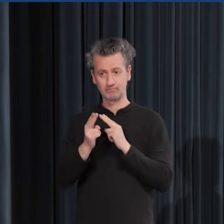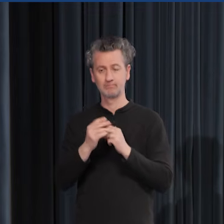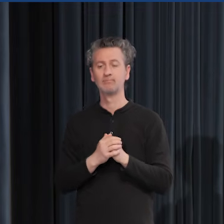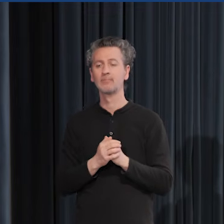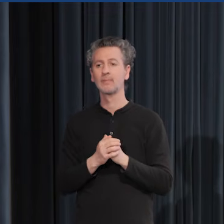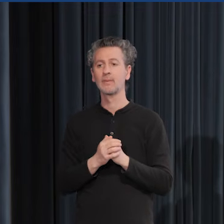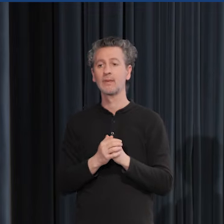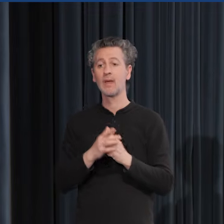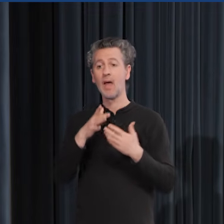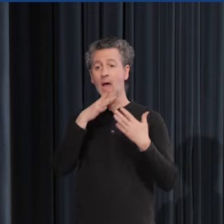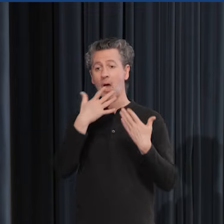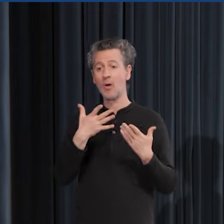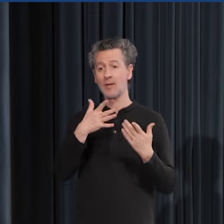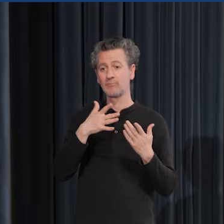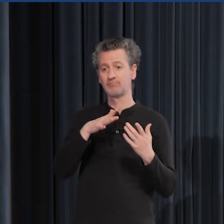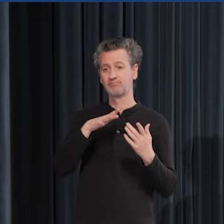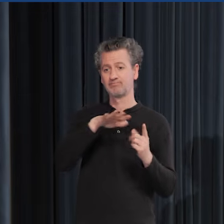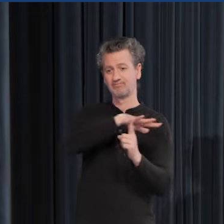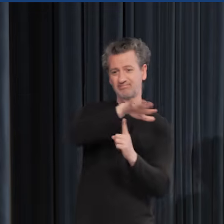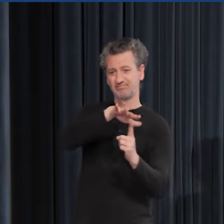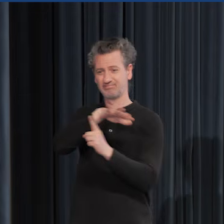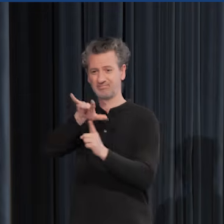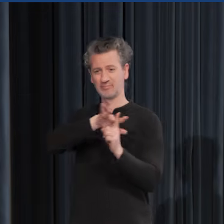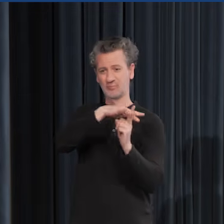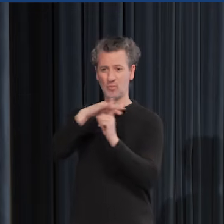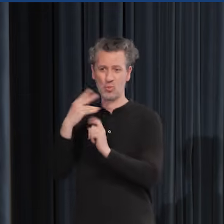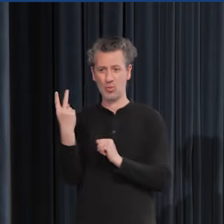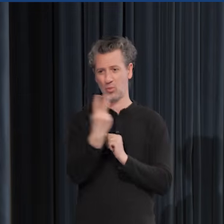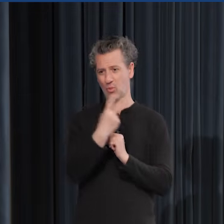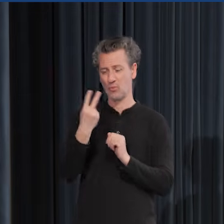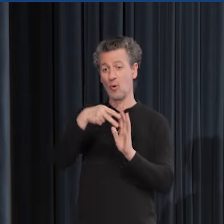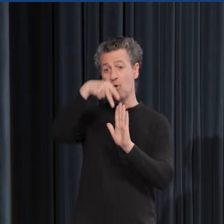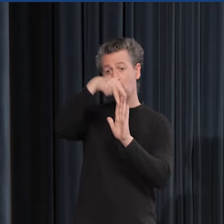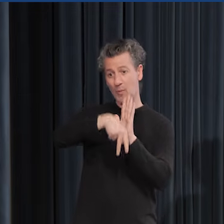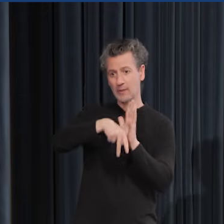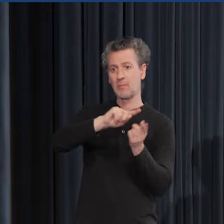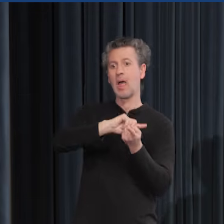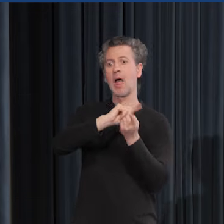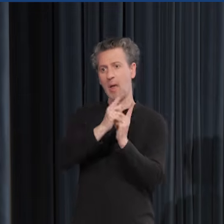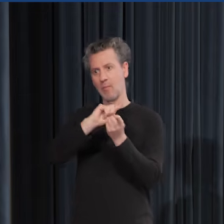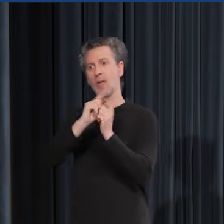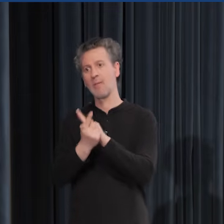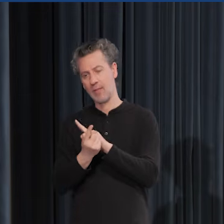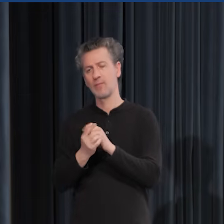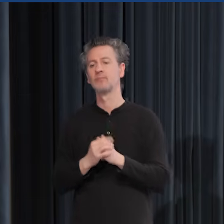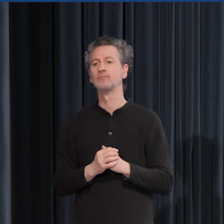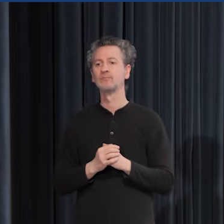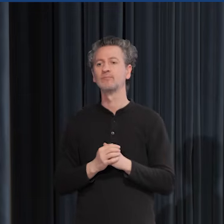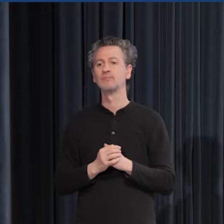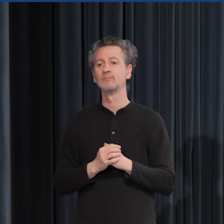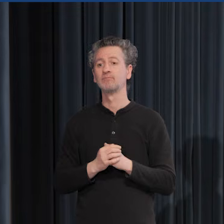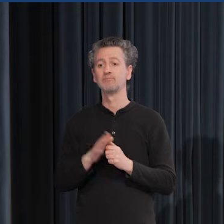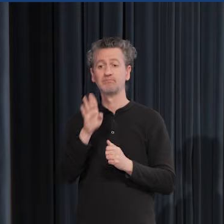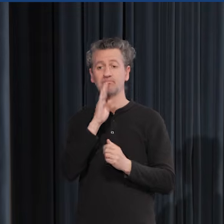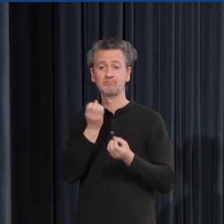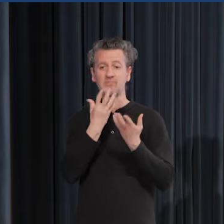creo que estamos ante dos contextos que está cambiando la normativa y lo que ya habéis mencionado, tenemos